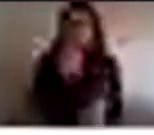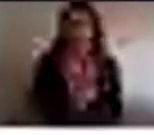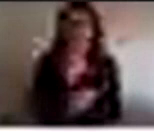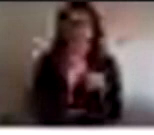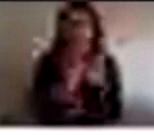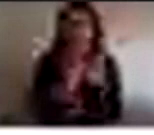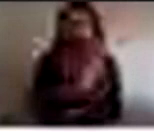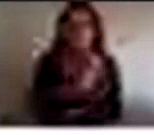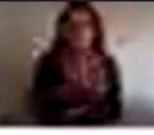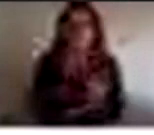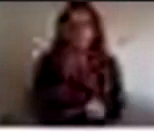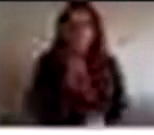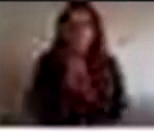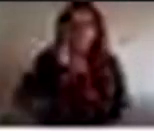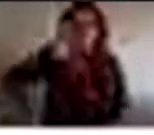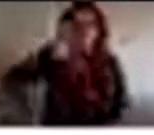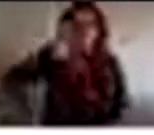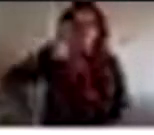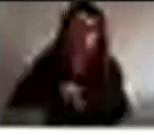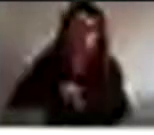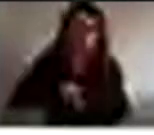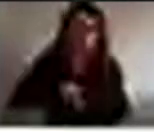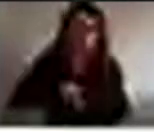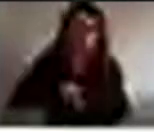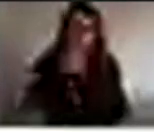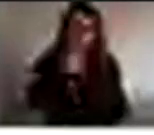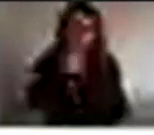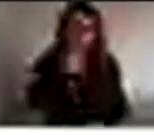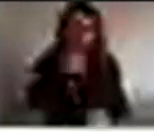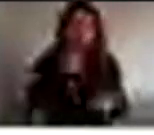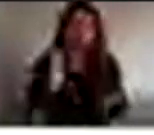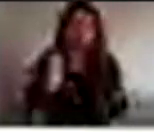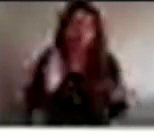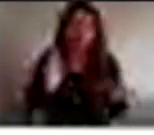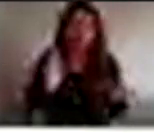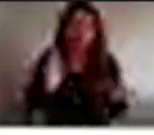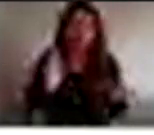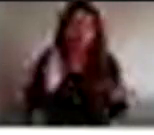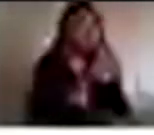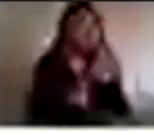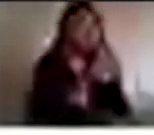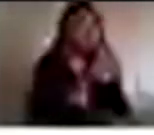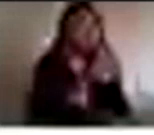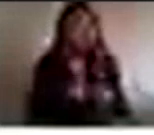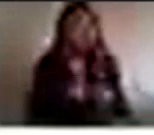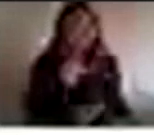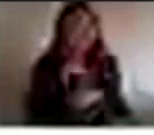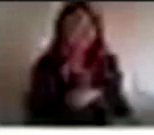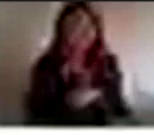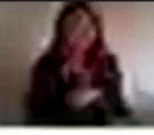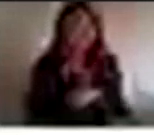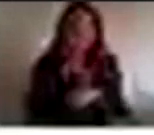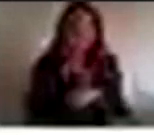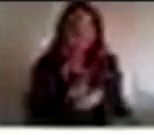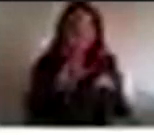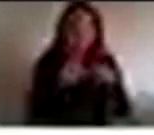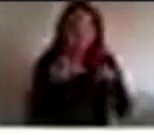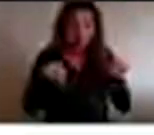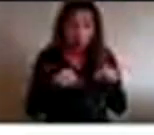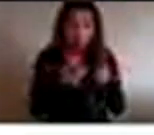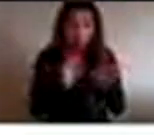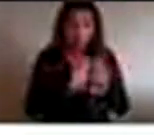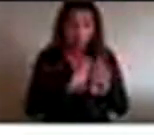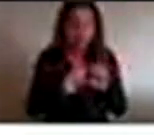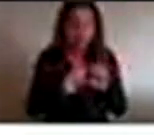tuvo que salir una ley prohibiendo, en el fondo, fumar en espacios cerrados. Y hoy en día,